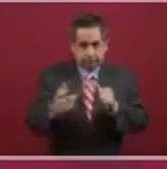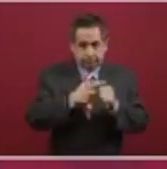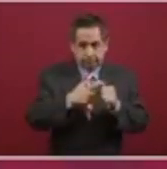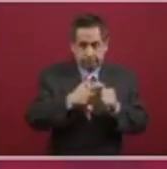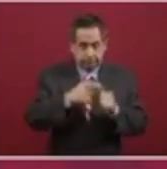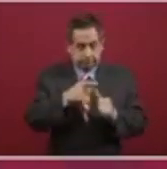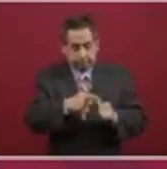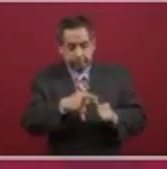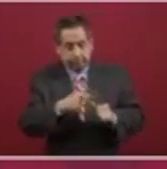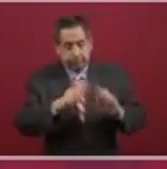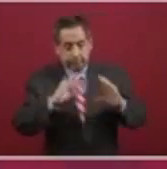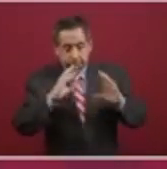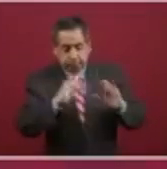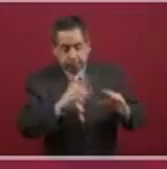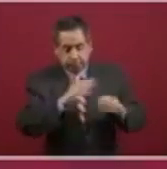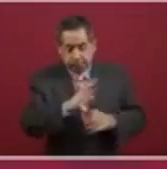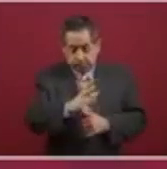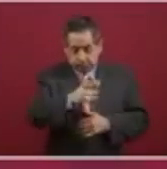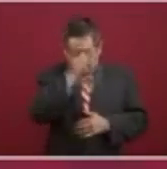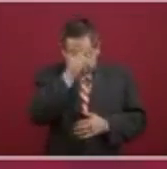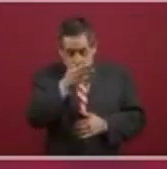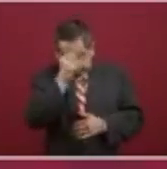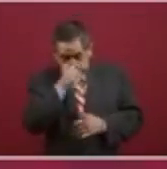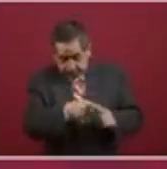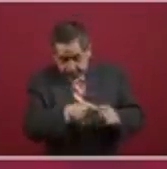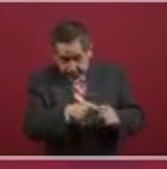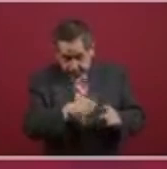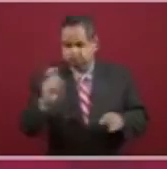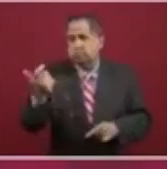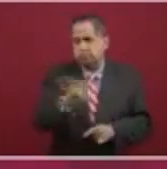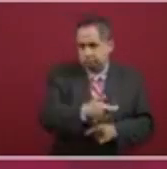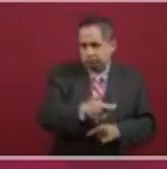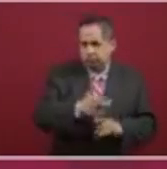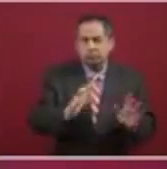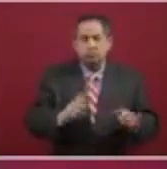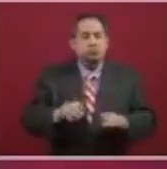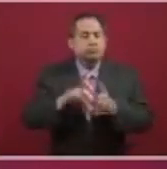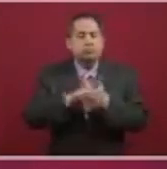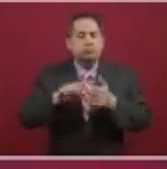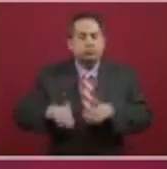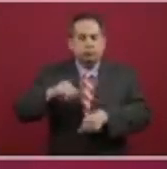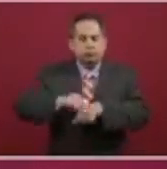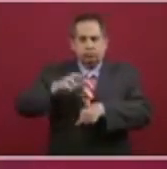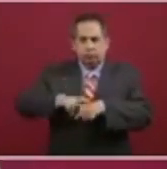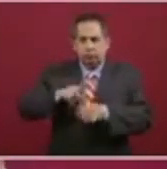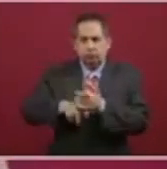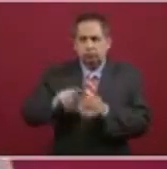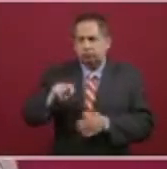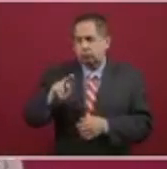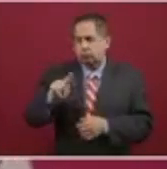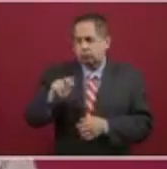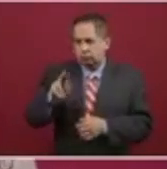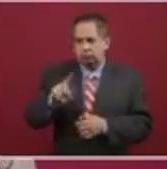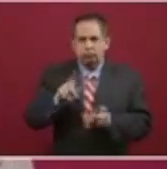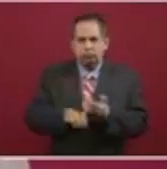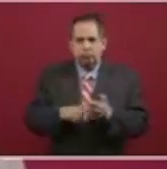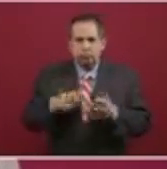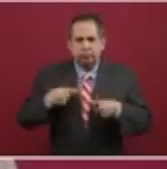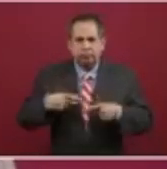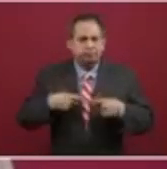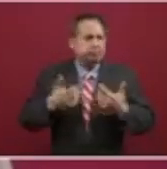se capaciten, es decir, que los tutores, que como aquí ya se comentó, son